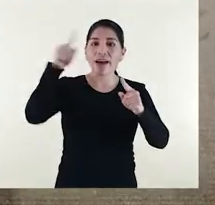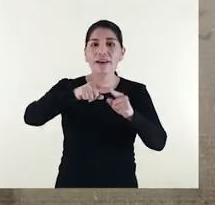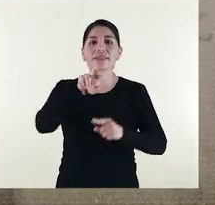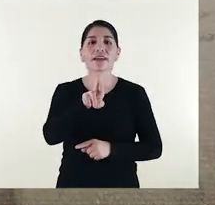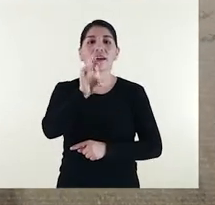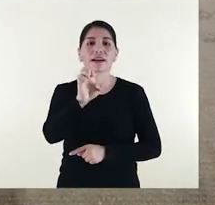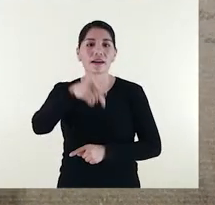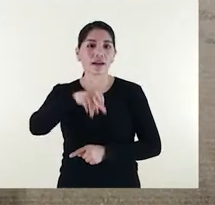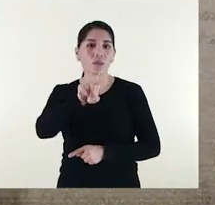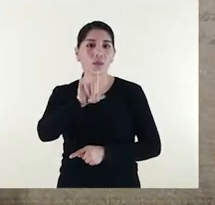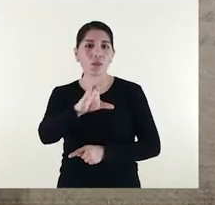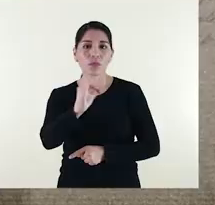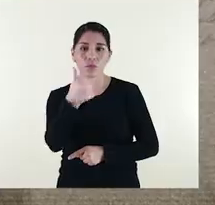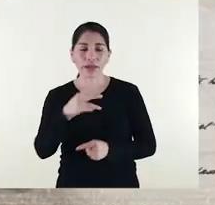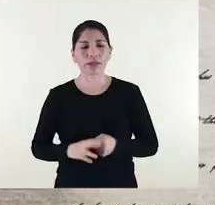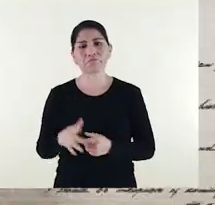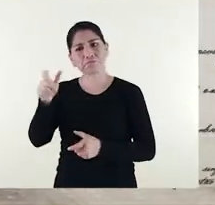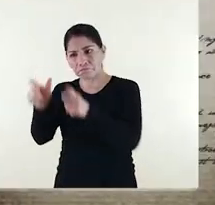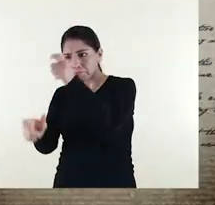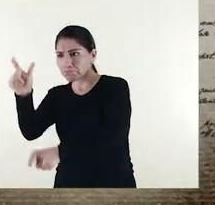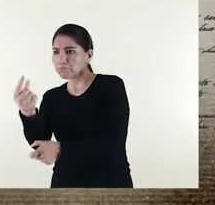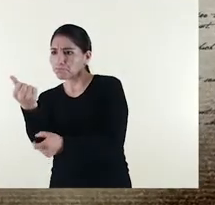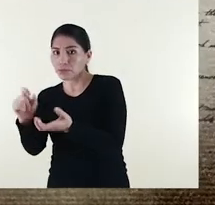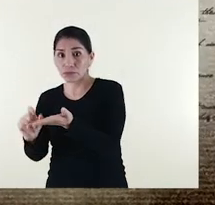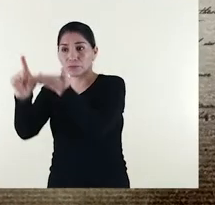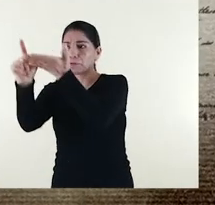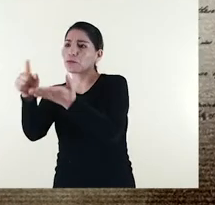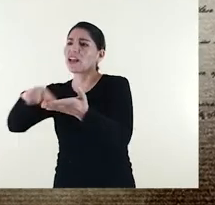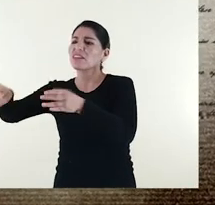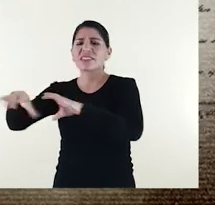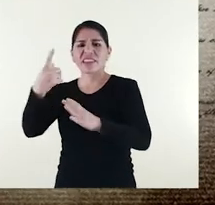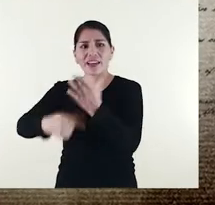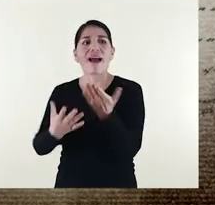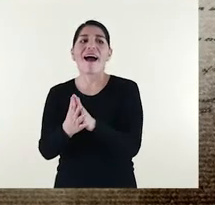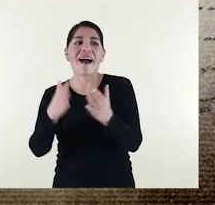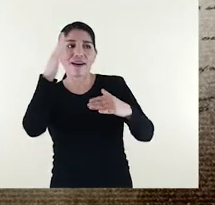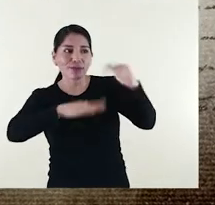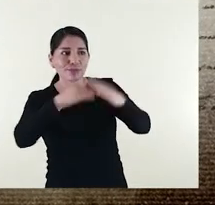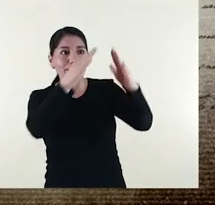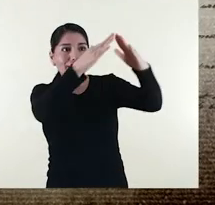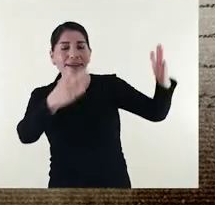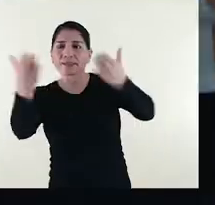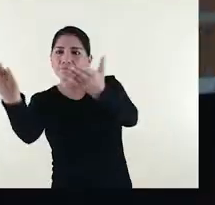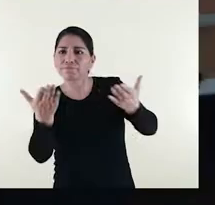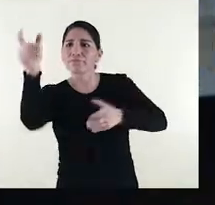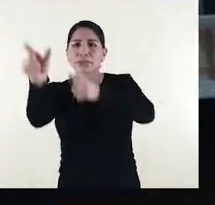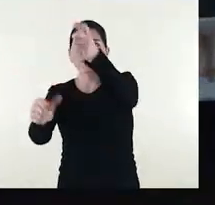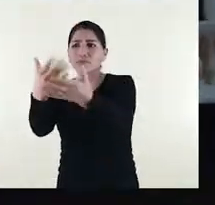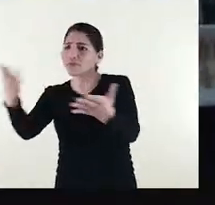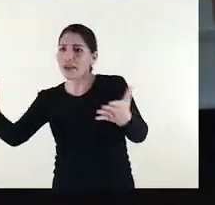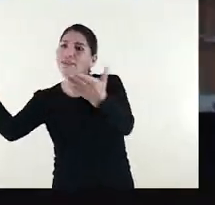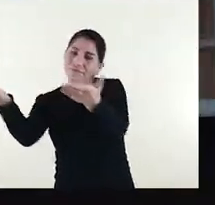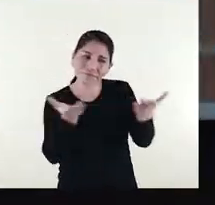la República. Mucha gente se tomaba la atribución y su dinero para generar casas de asilo o amparo para los desposeídos. Una de